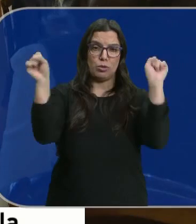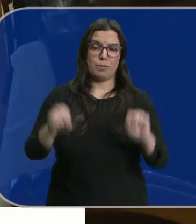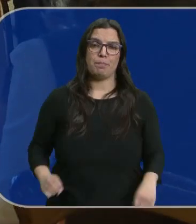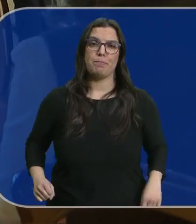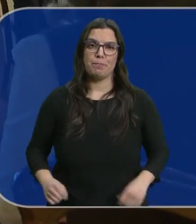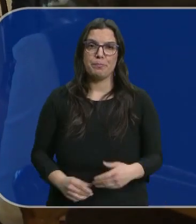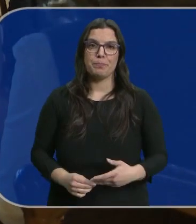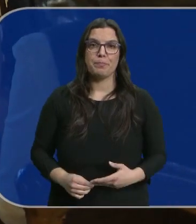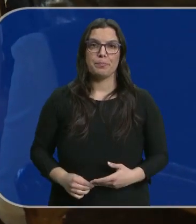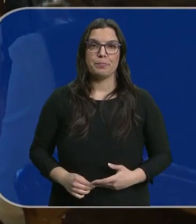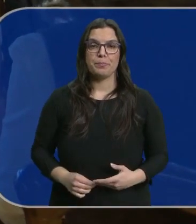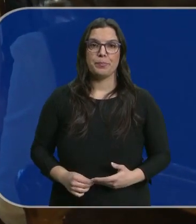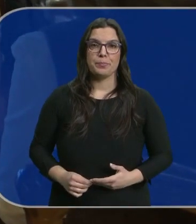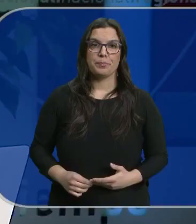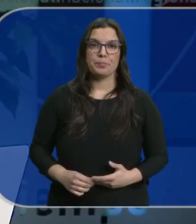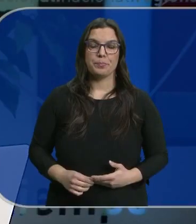Constitución.